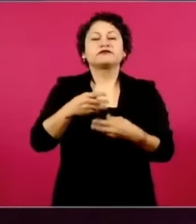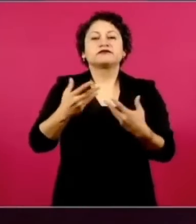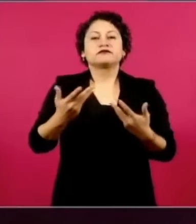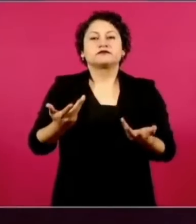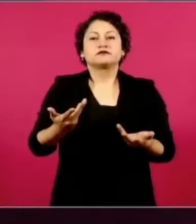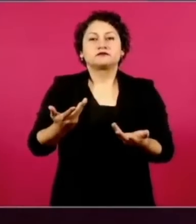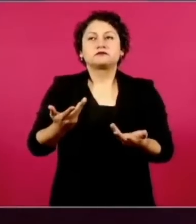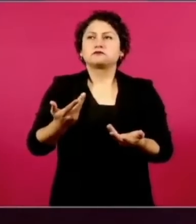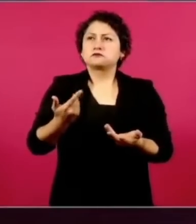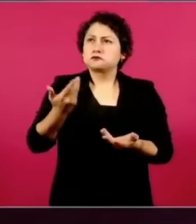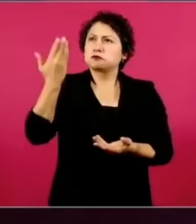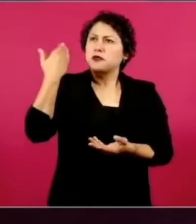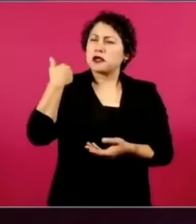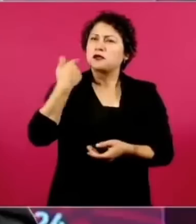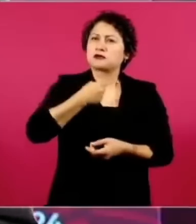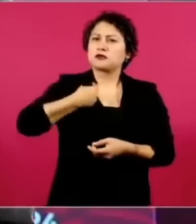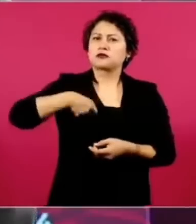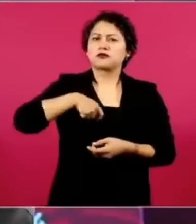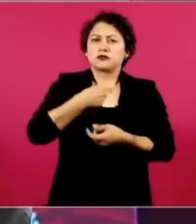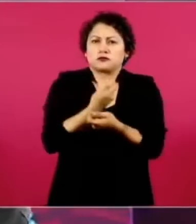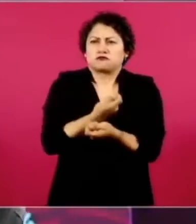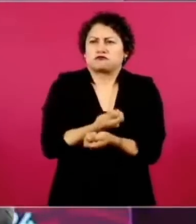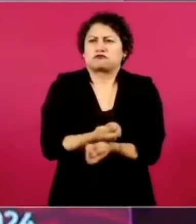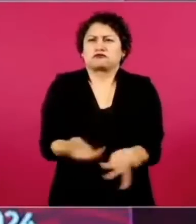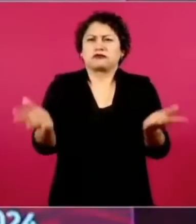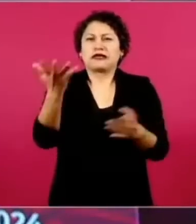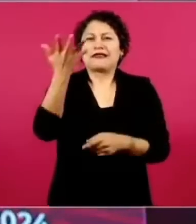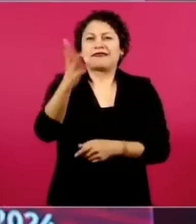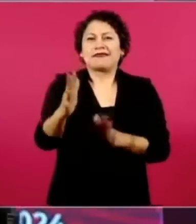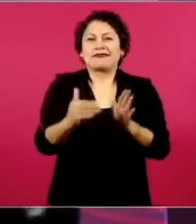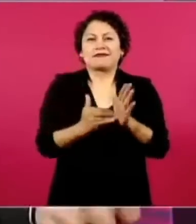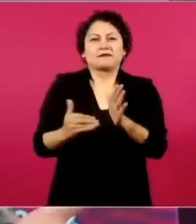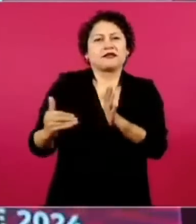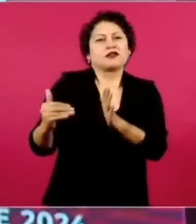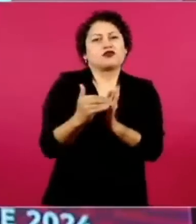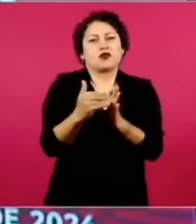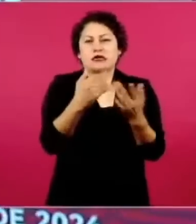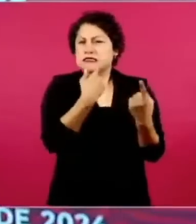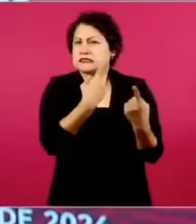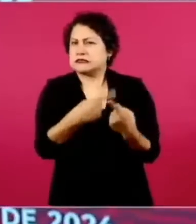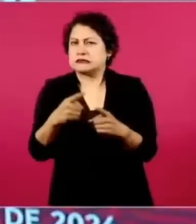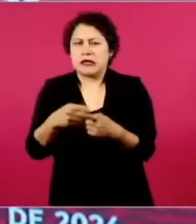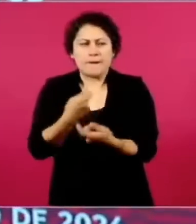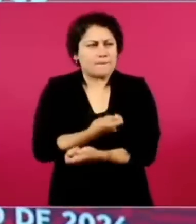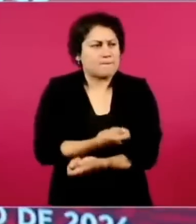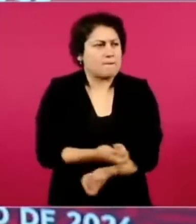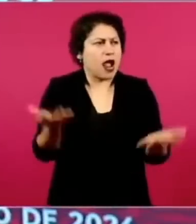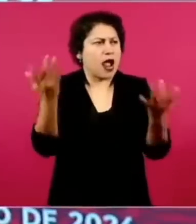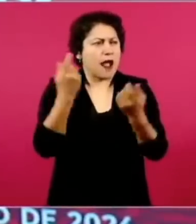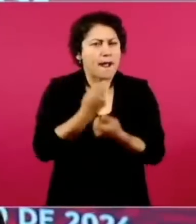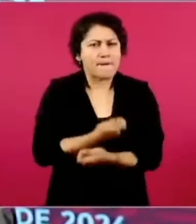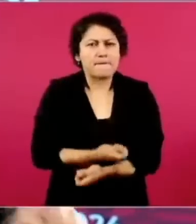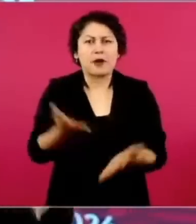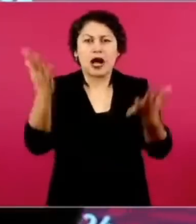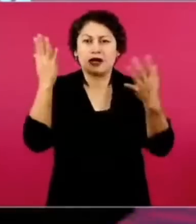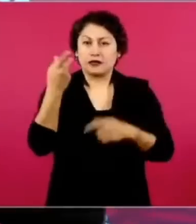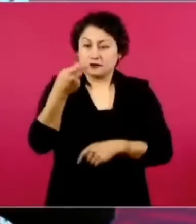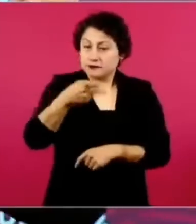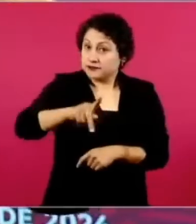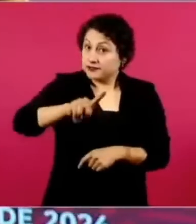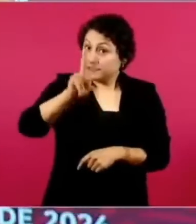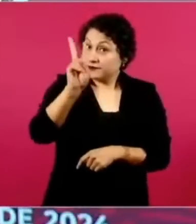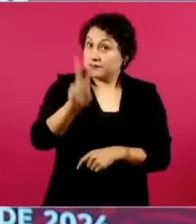editar 10 millones de ejemplares. Pero lo más importante es que se entregaba casa por